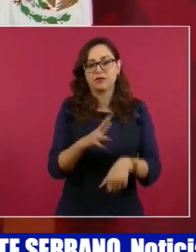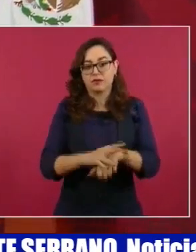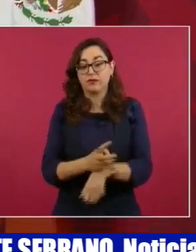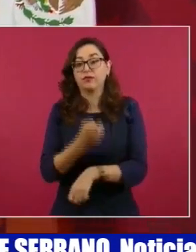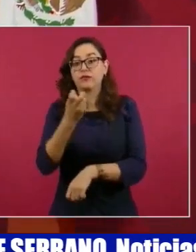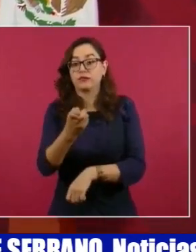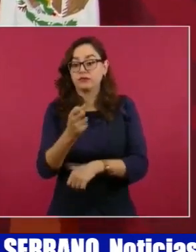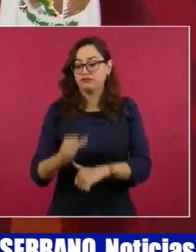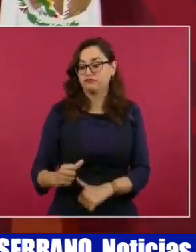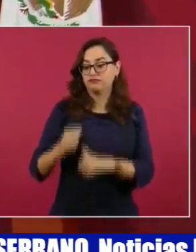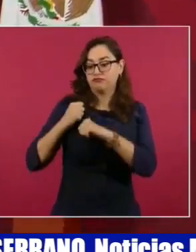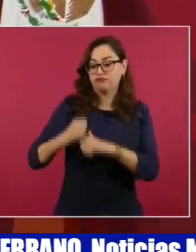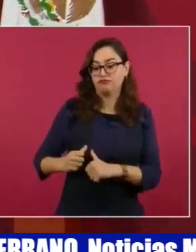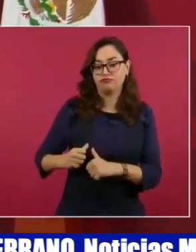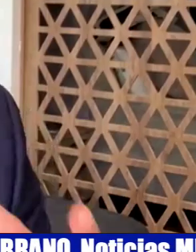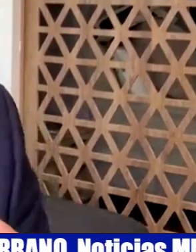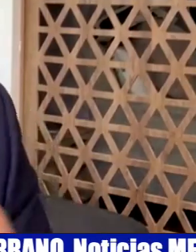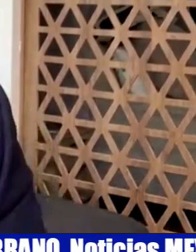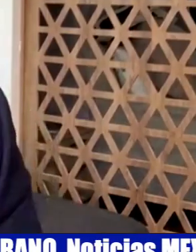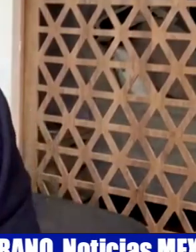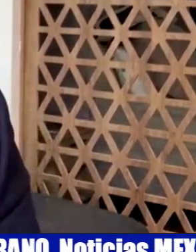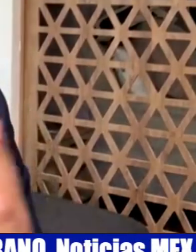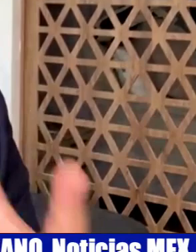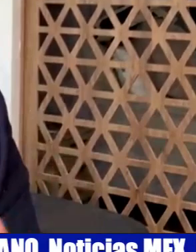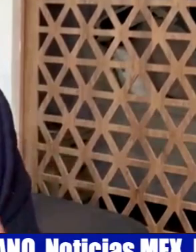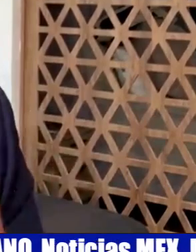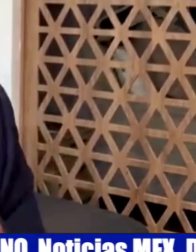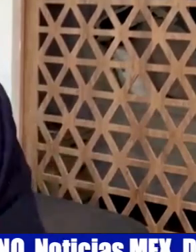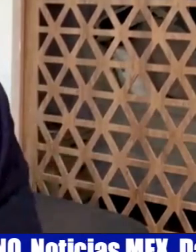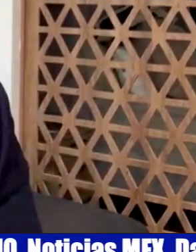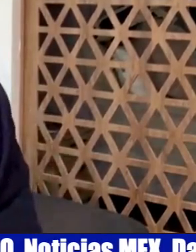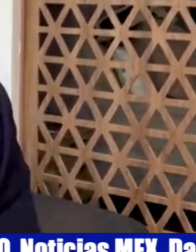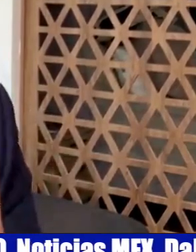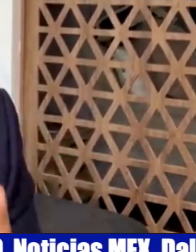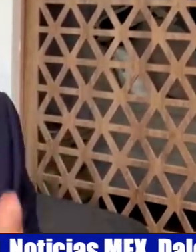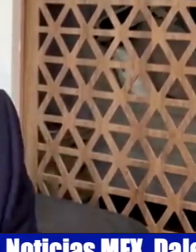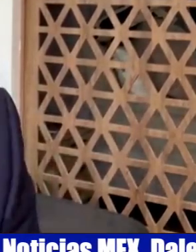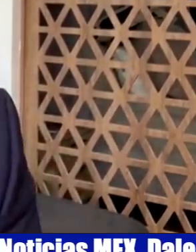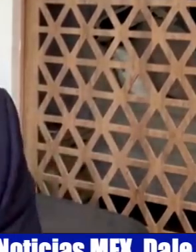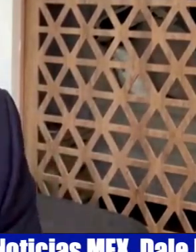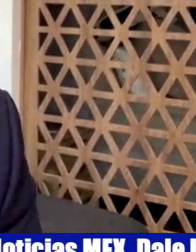Si He decidido poner este contexto para que entienda